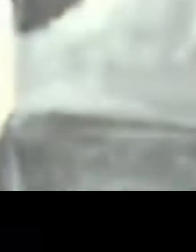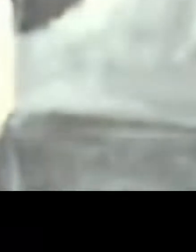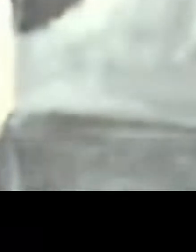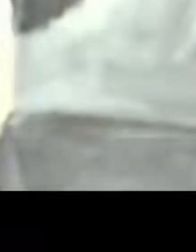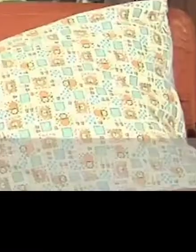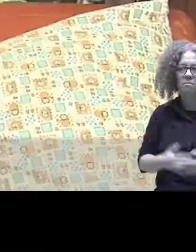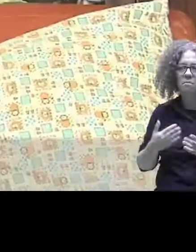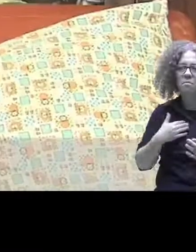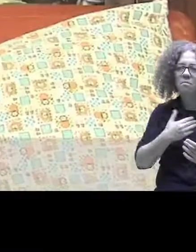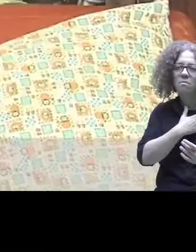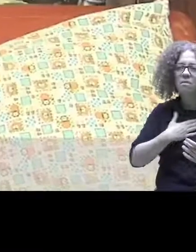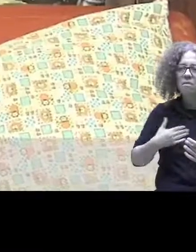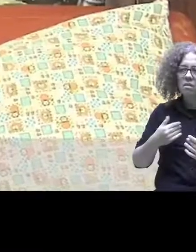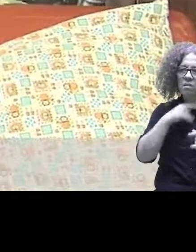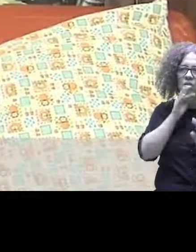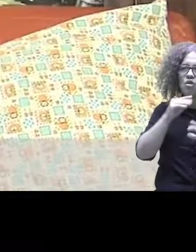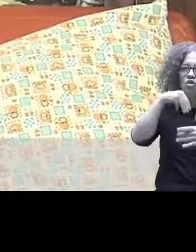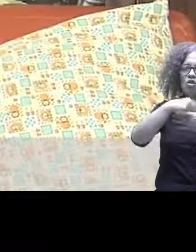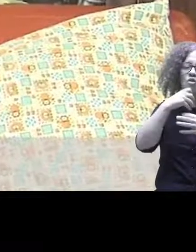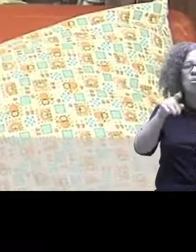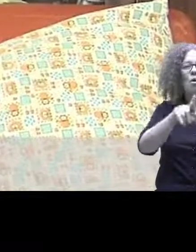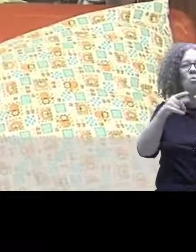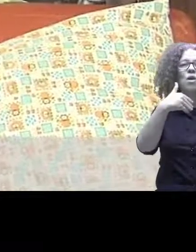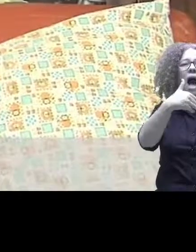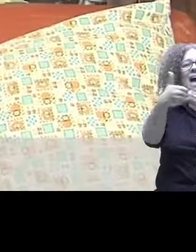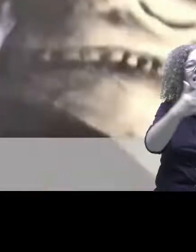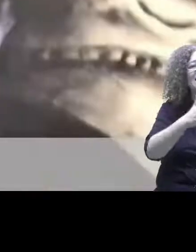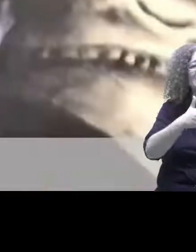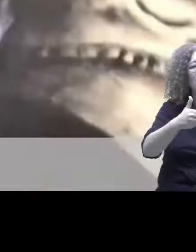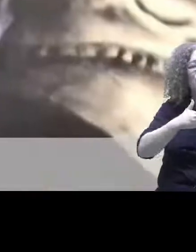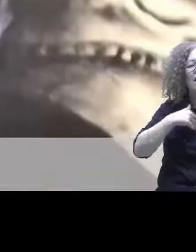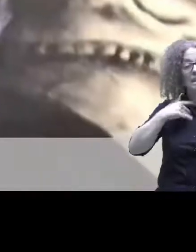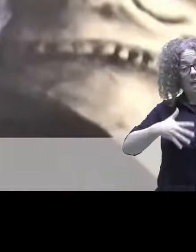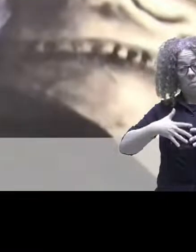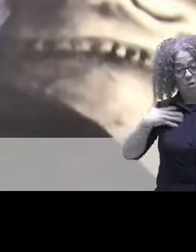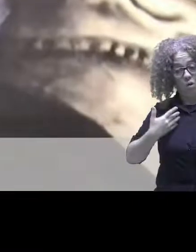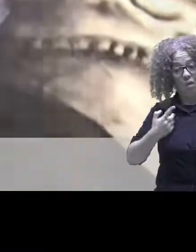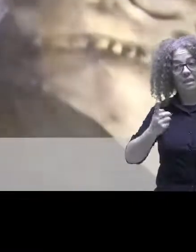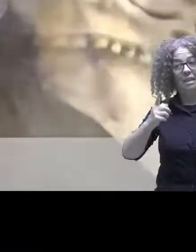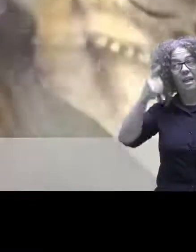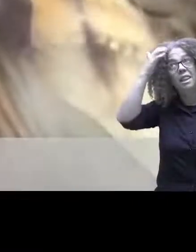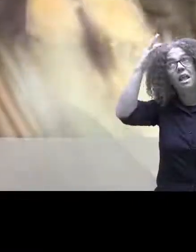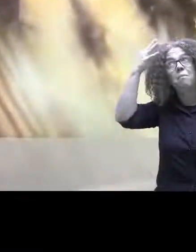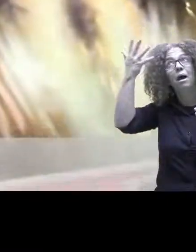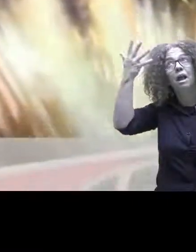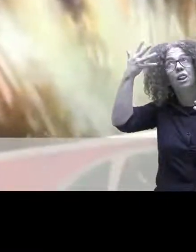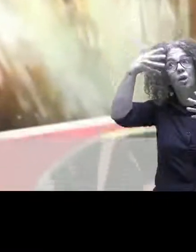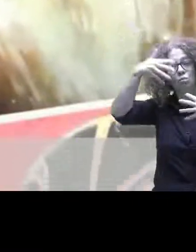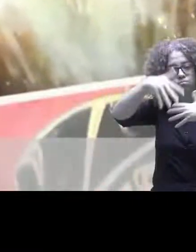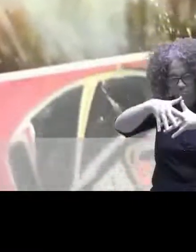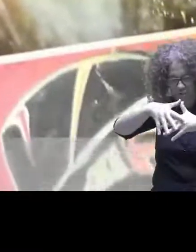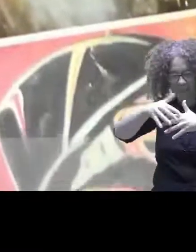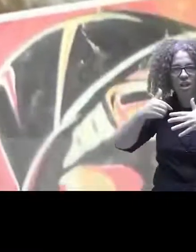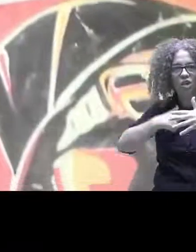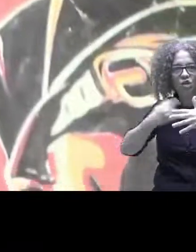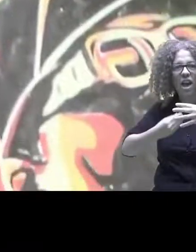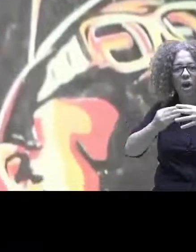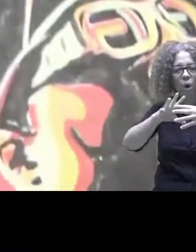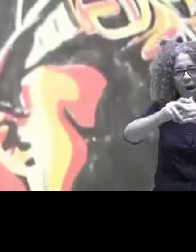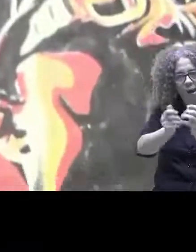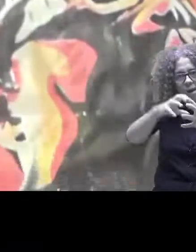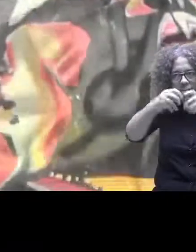Me prefiero considerar como una artesana de las emociones y de la imaginación, ¿sabes? Porque esto sigue siendo una artesanía,